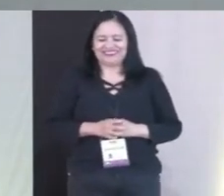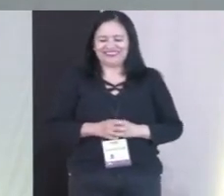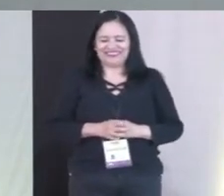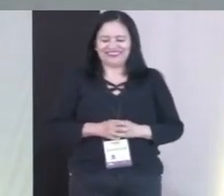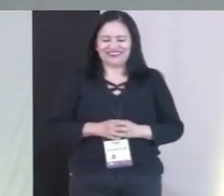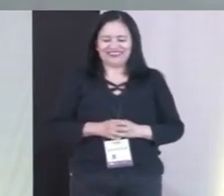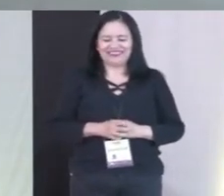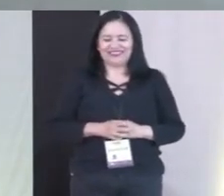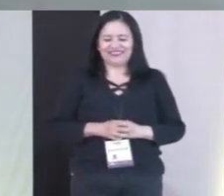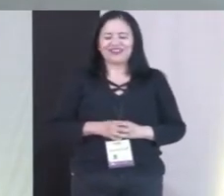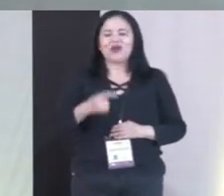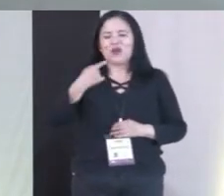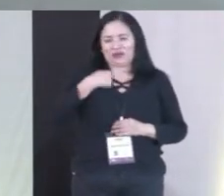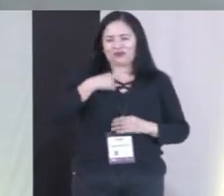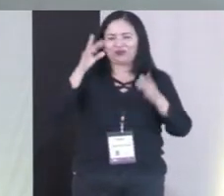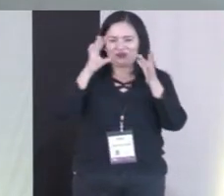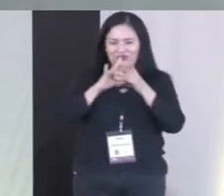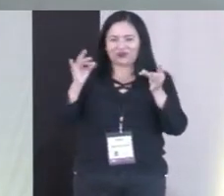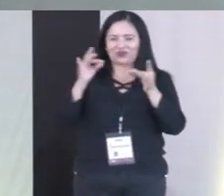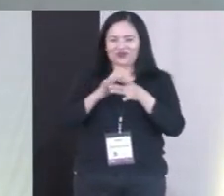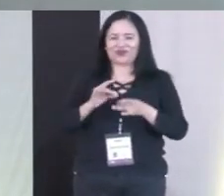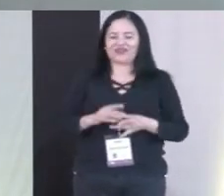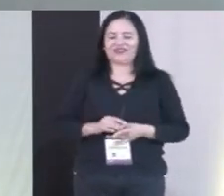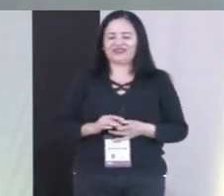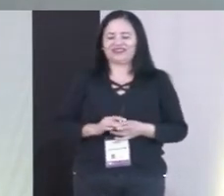Pero no. Miren, les platico un poquito.